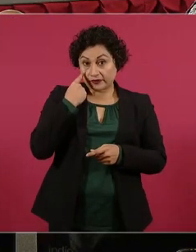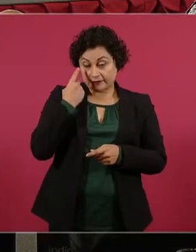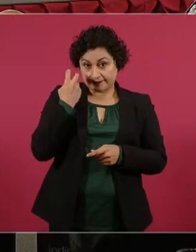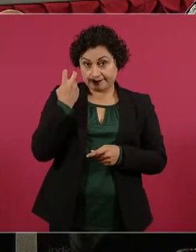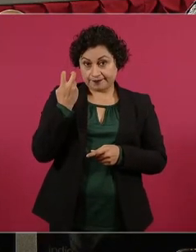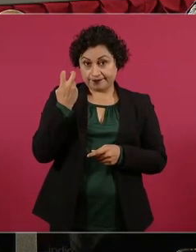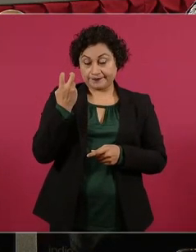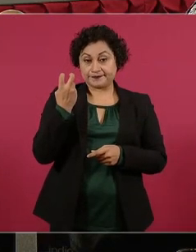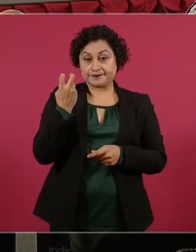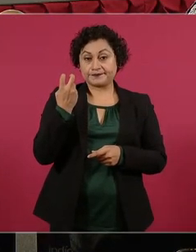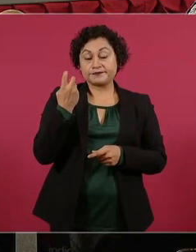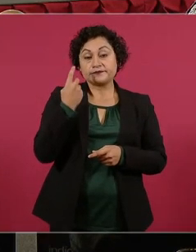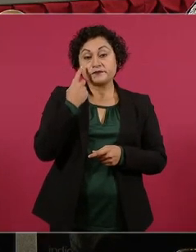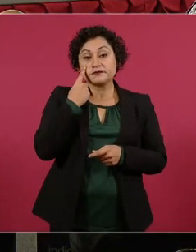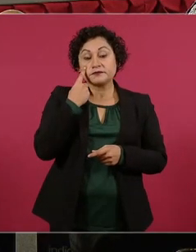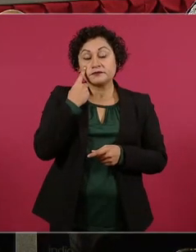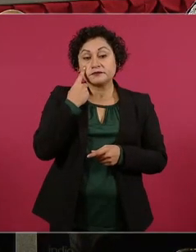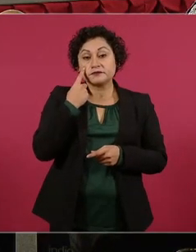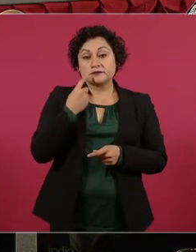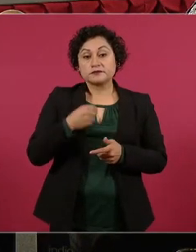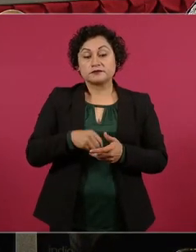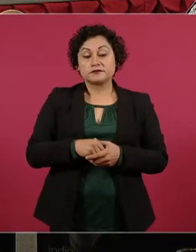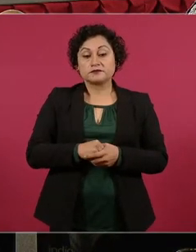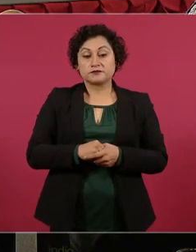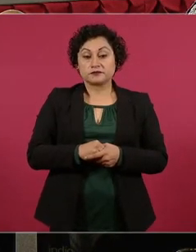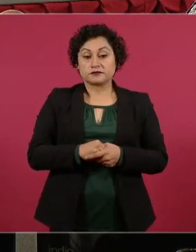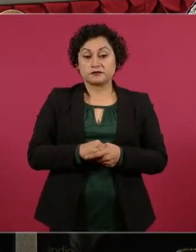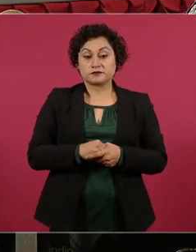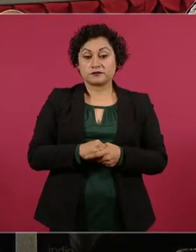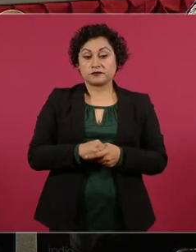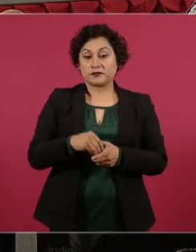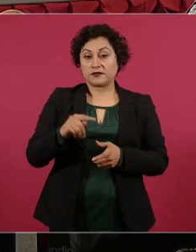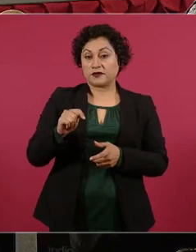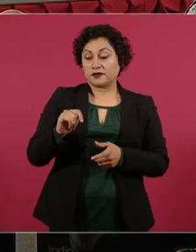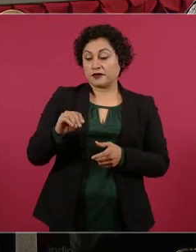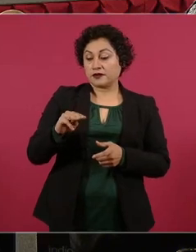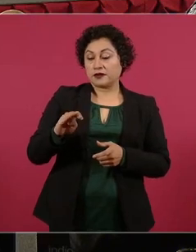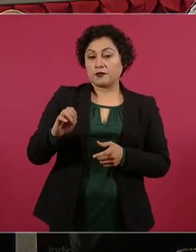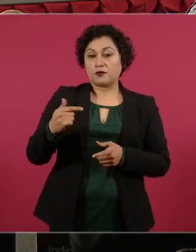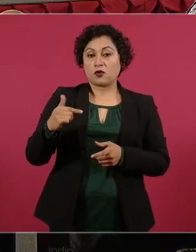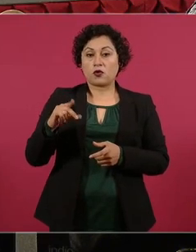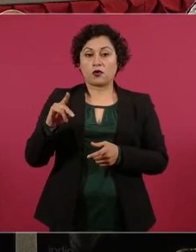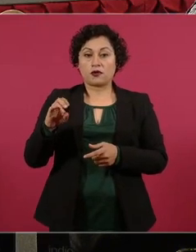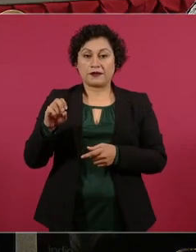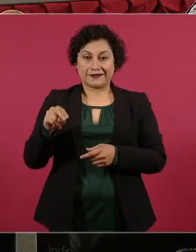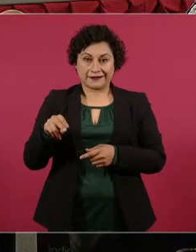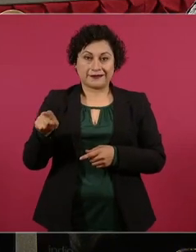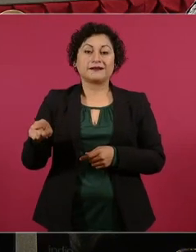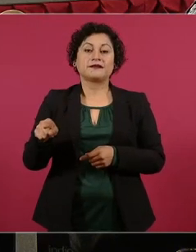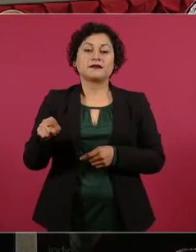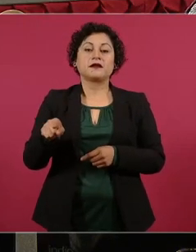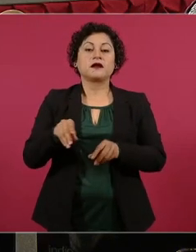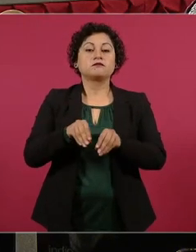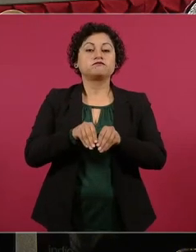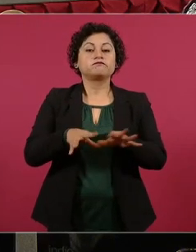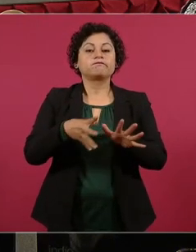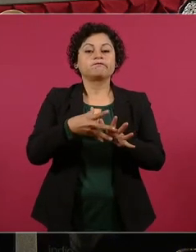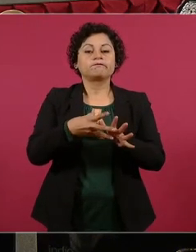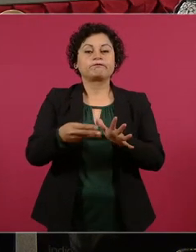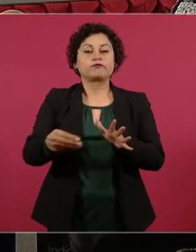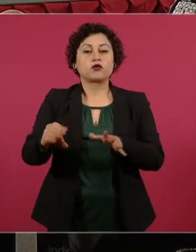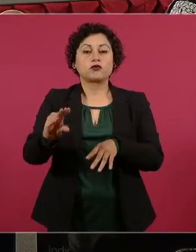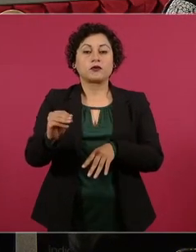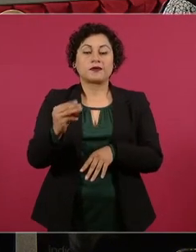ejemplo, está el artículo de Tim Golden en ProPublica, se compartió 93,000